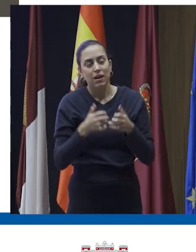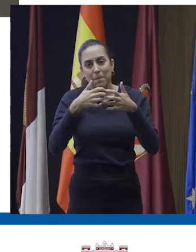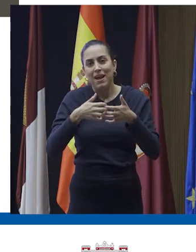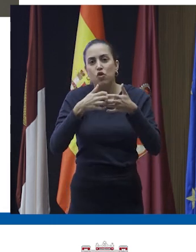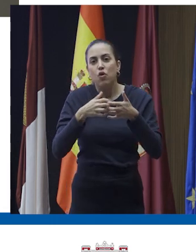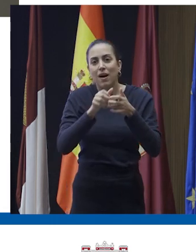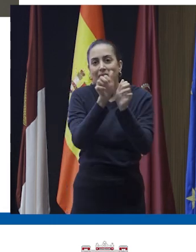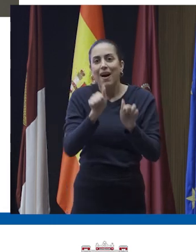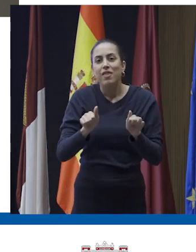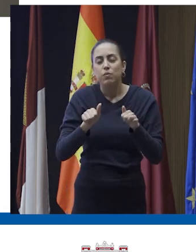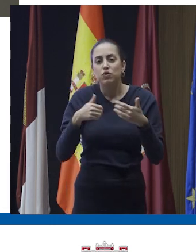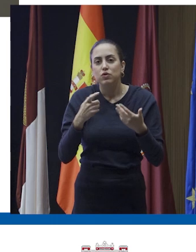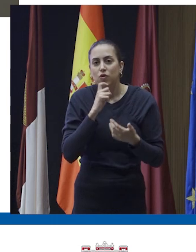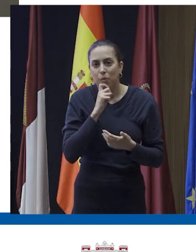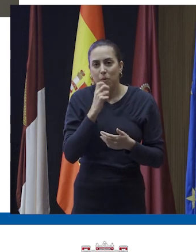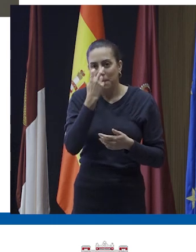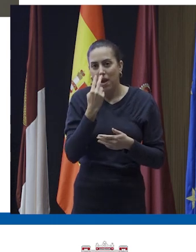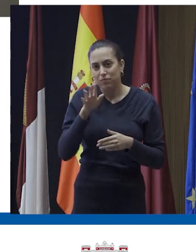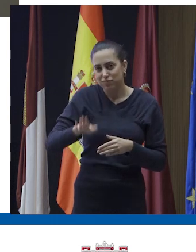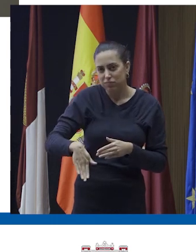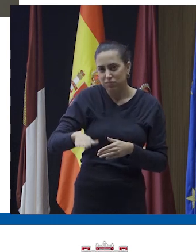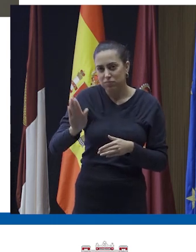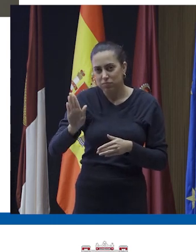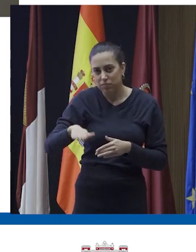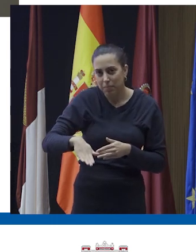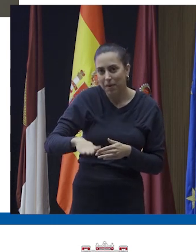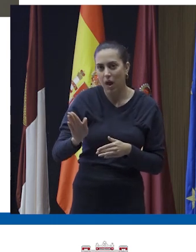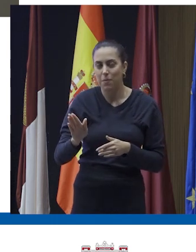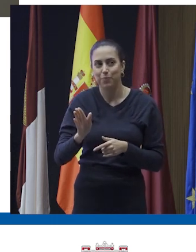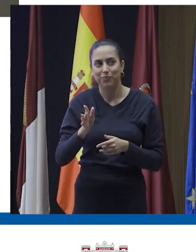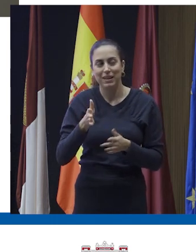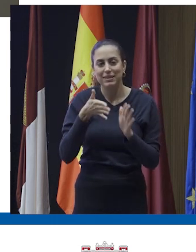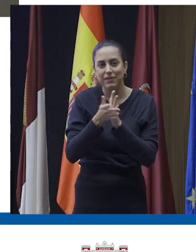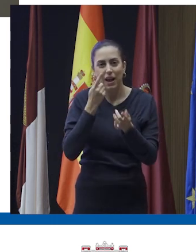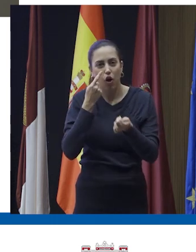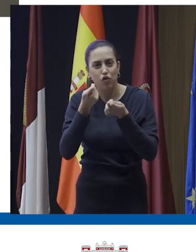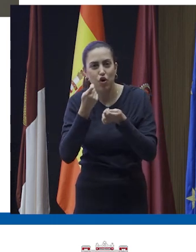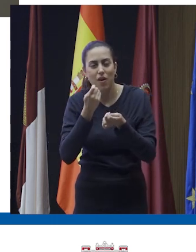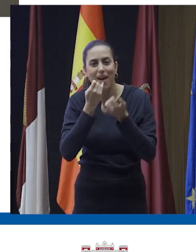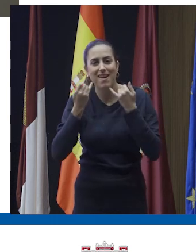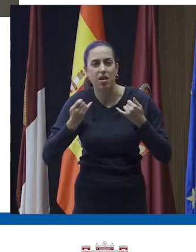pedal, ¿vale? Para ir regulando la cantidad, para ir regulando la cantidad de energía